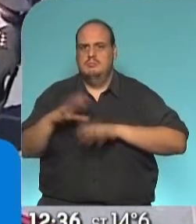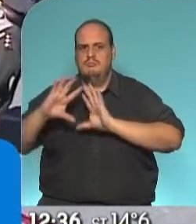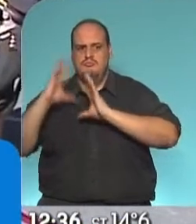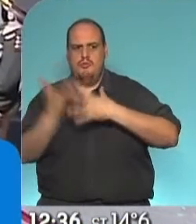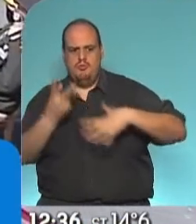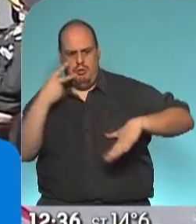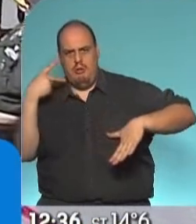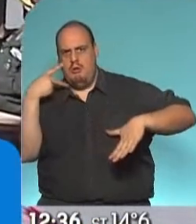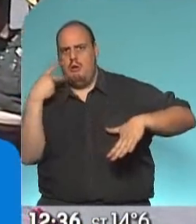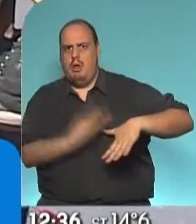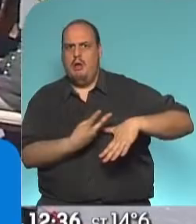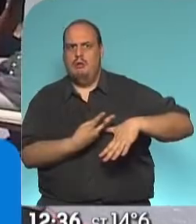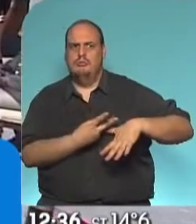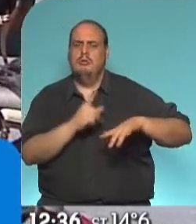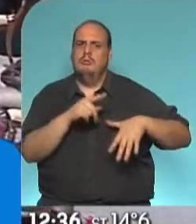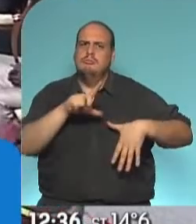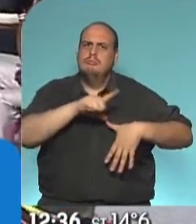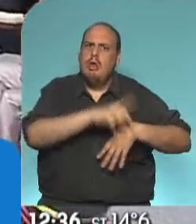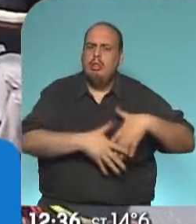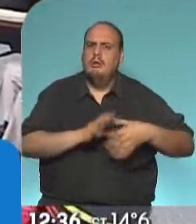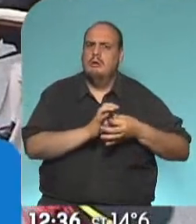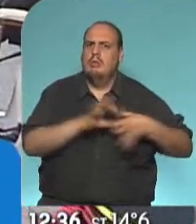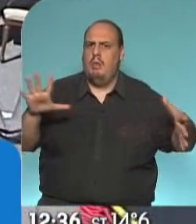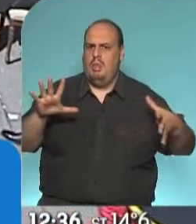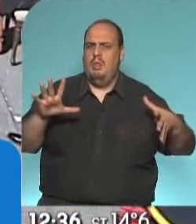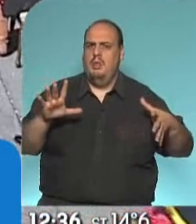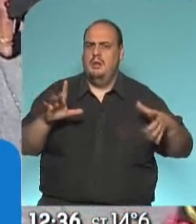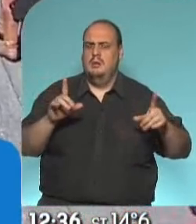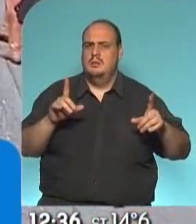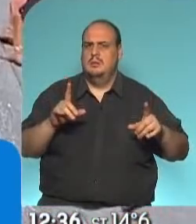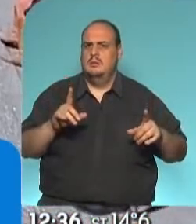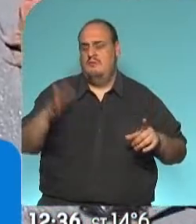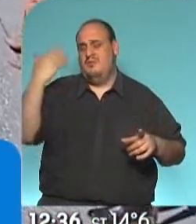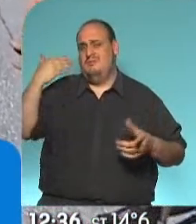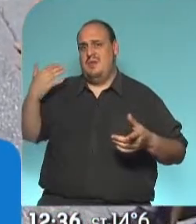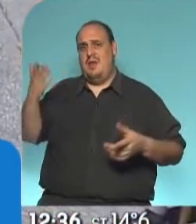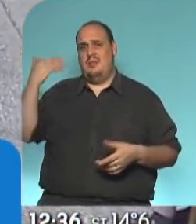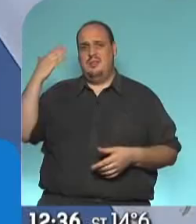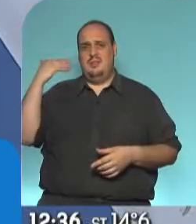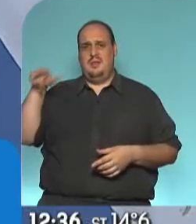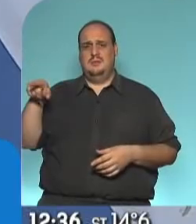reconocido como un continente independiente de lo que era en aquel momento